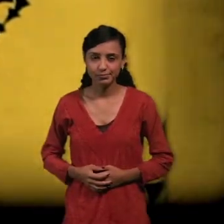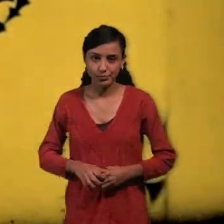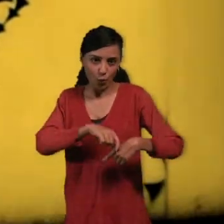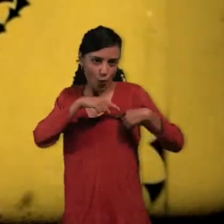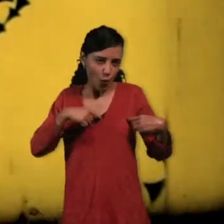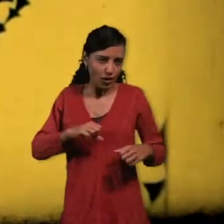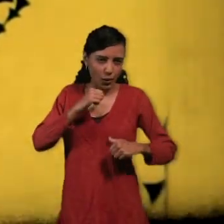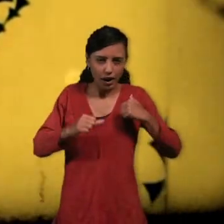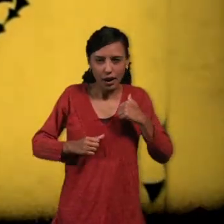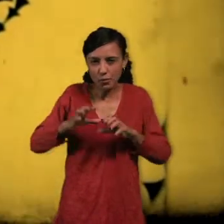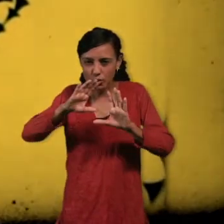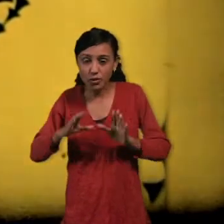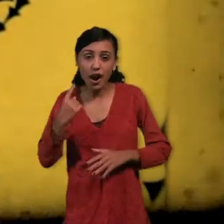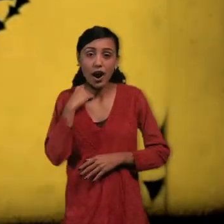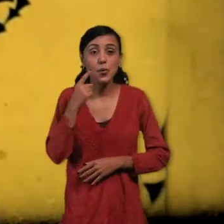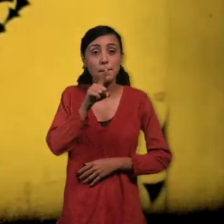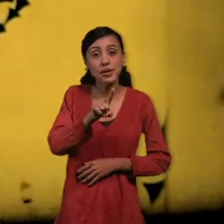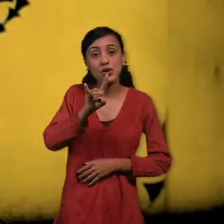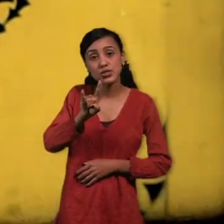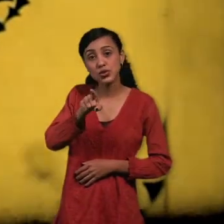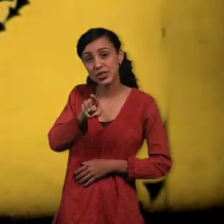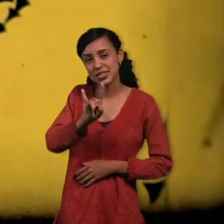enamorado, en 1919.